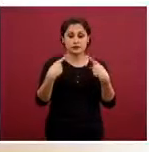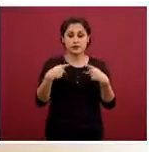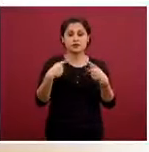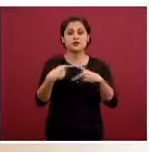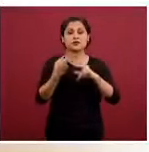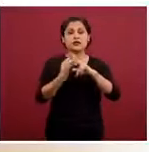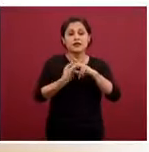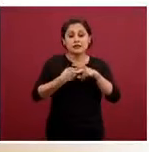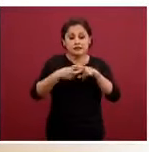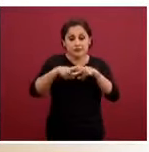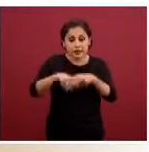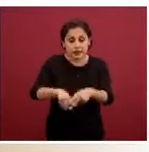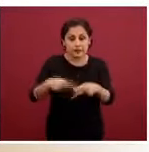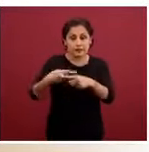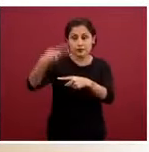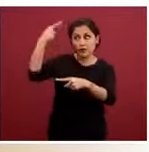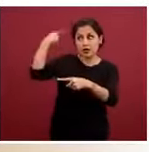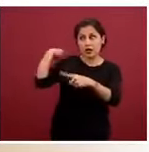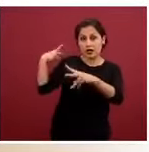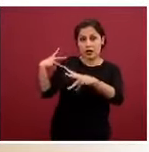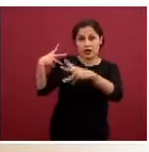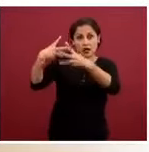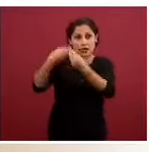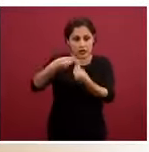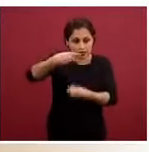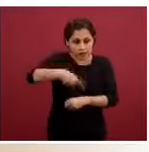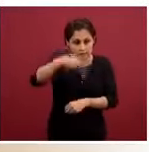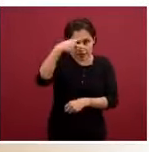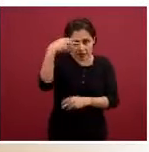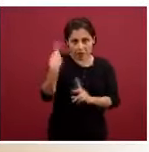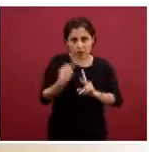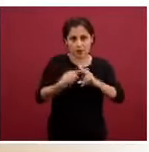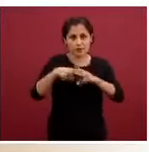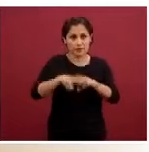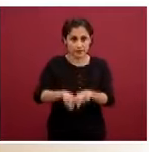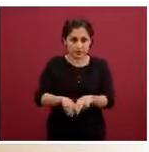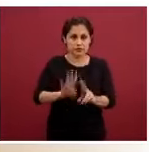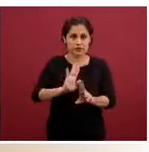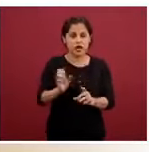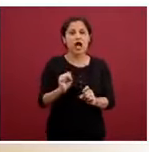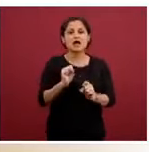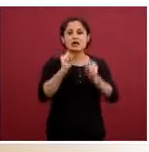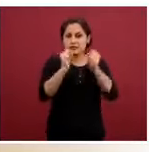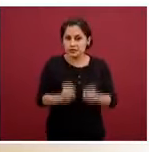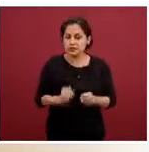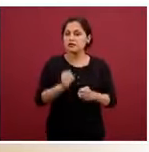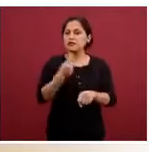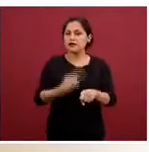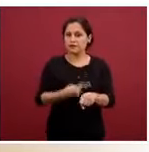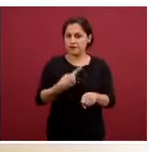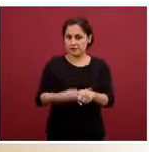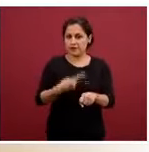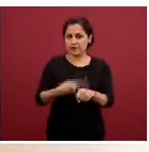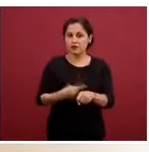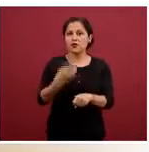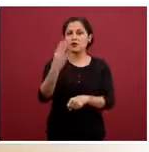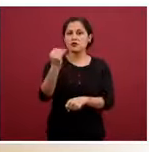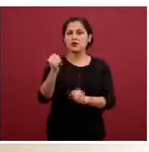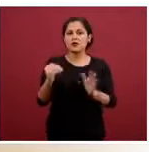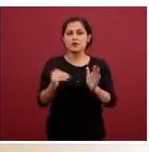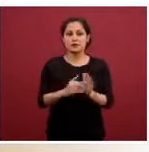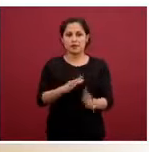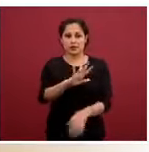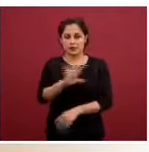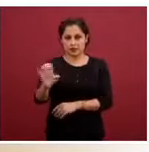detectó el primer caso confirmado en México y que han salido positivos a la prueba de laboratorio,